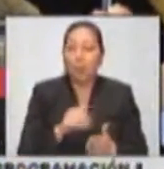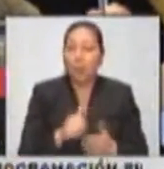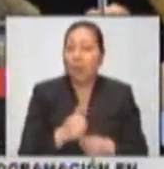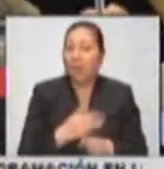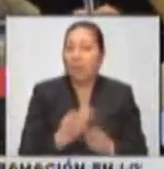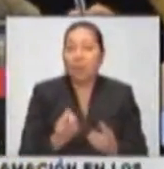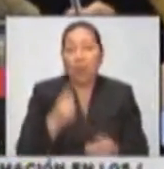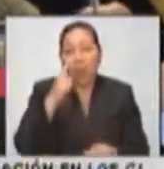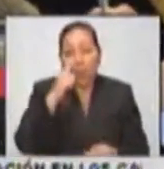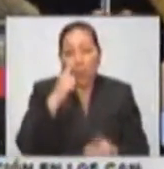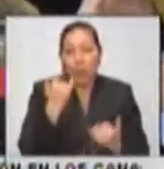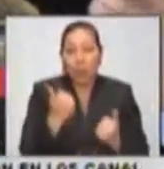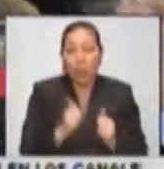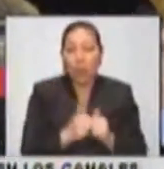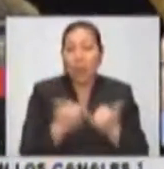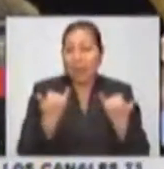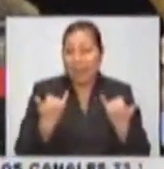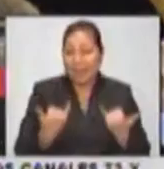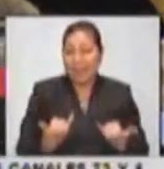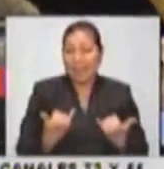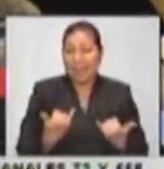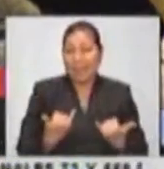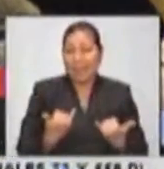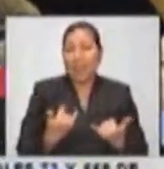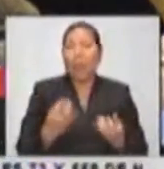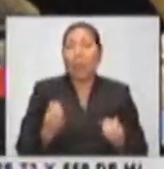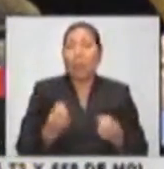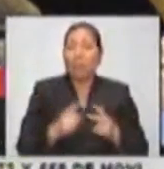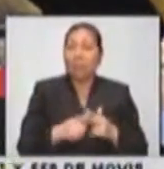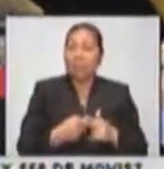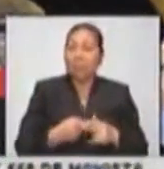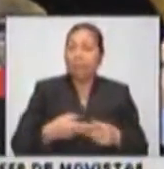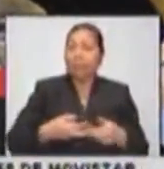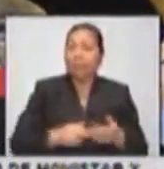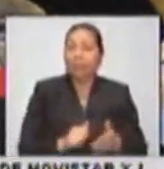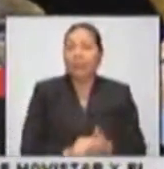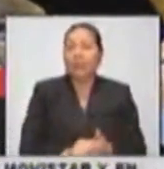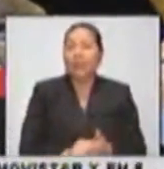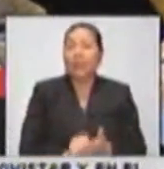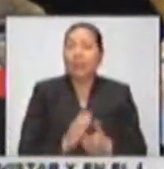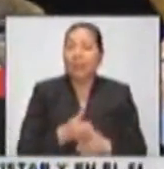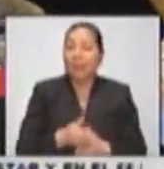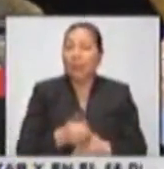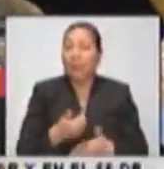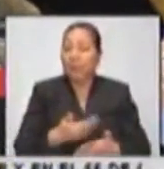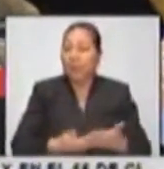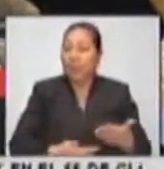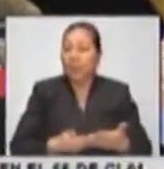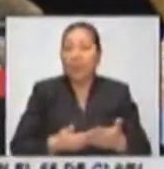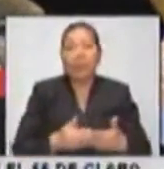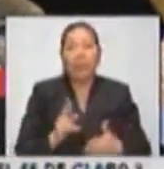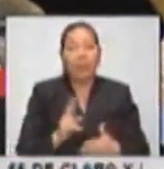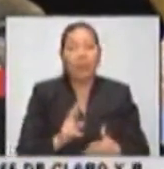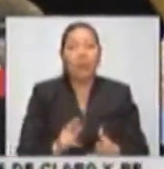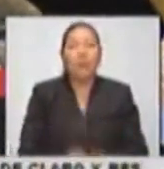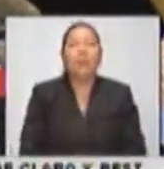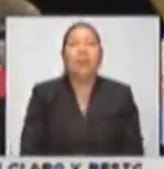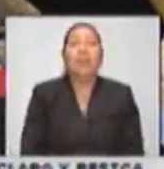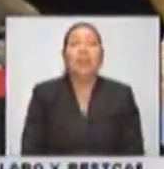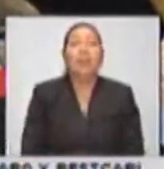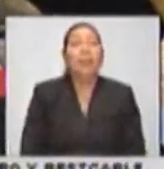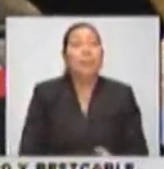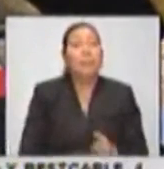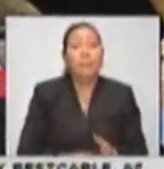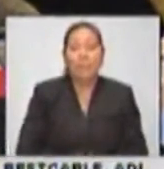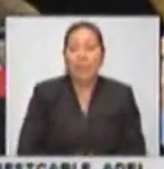llegar a junio con este, ese sería como un inicio de proceso de ir hacia la hoja de ruta, ¿no es cierto? No es que entramos